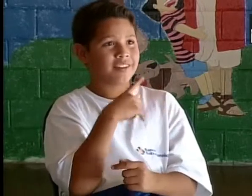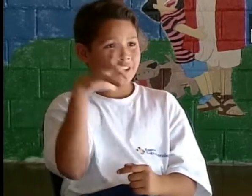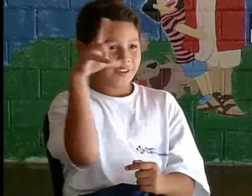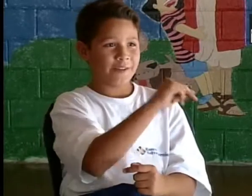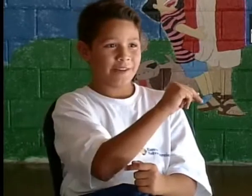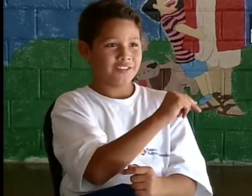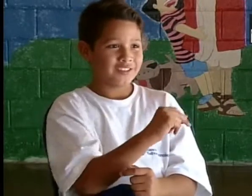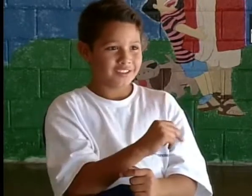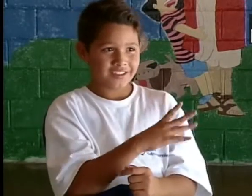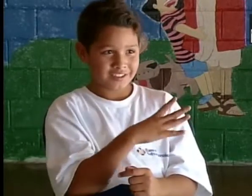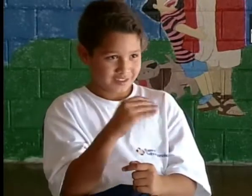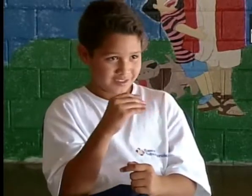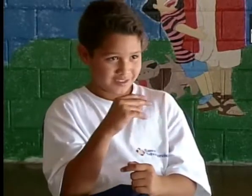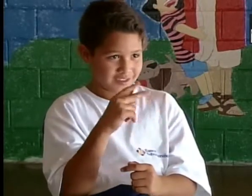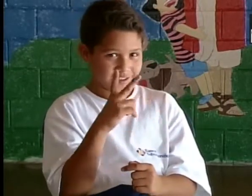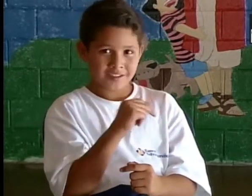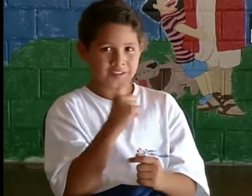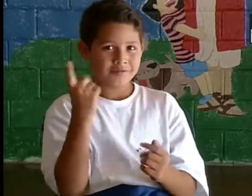papá y mi mamá dijeron no.